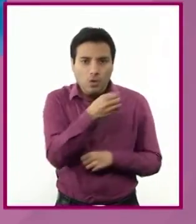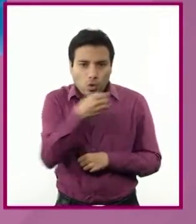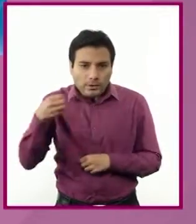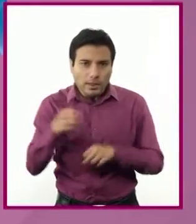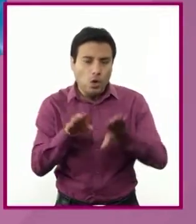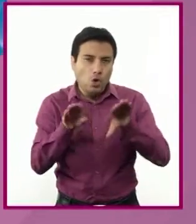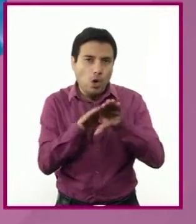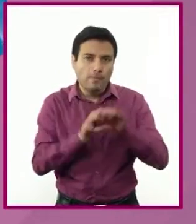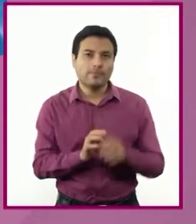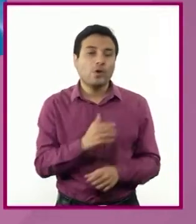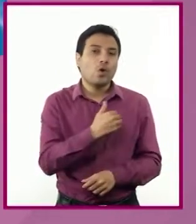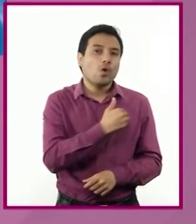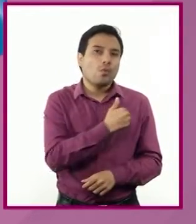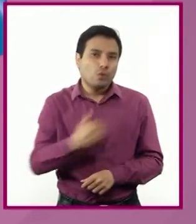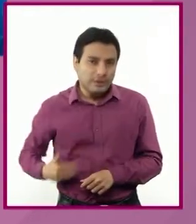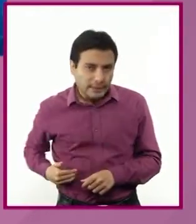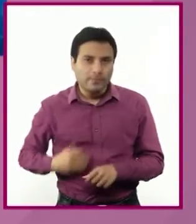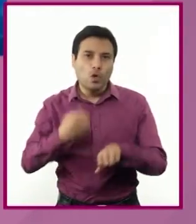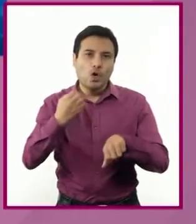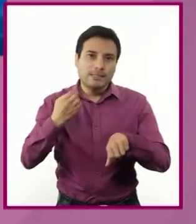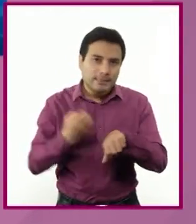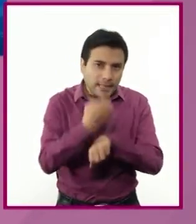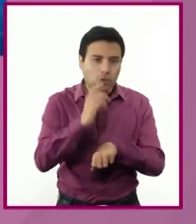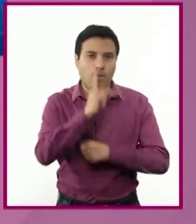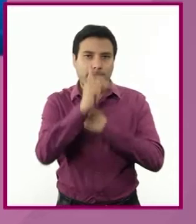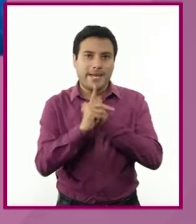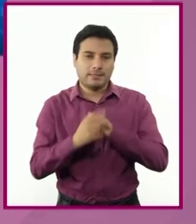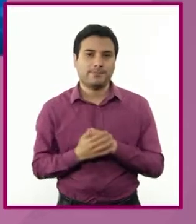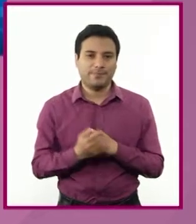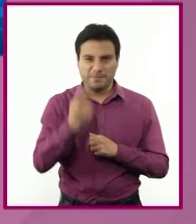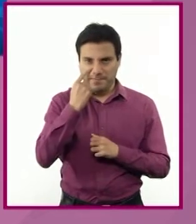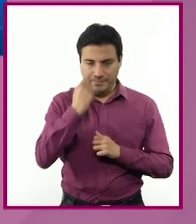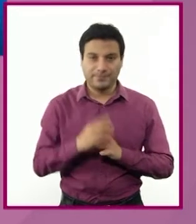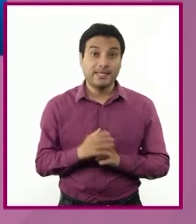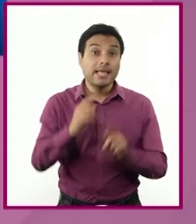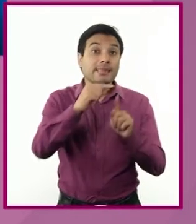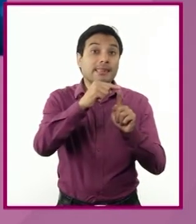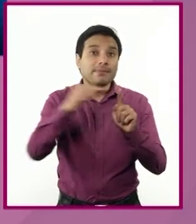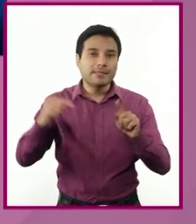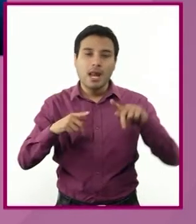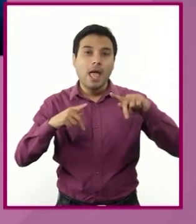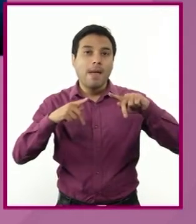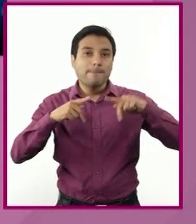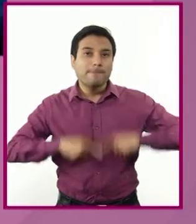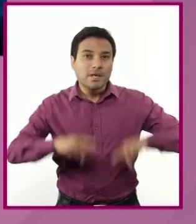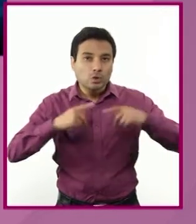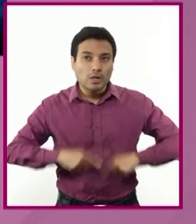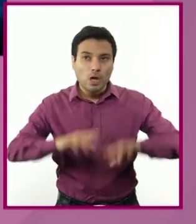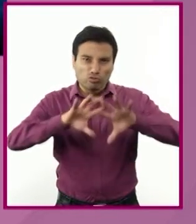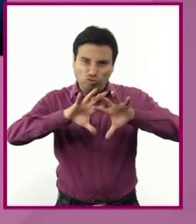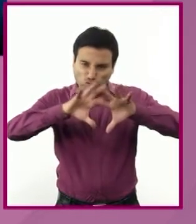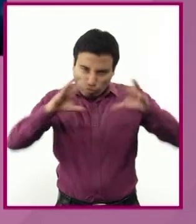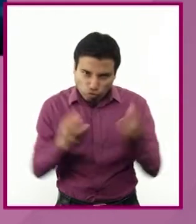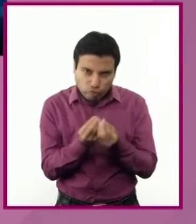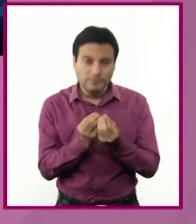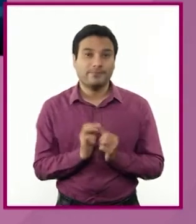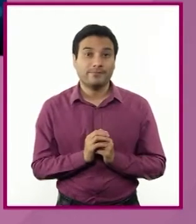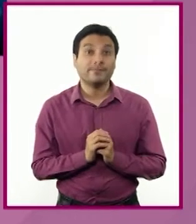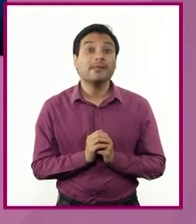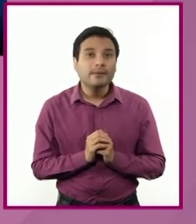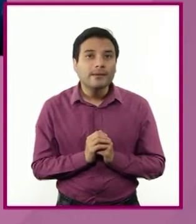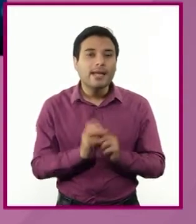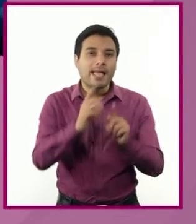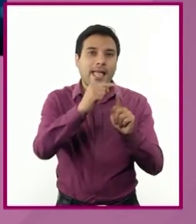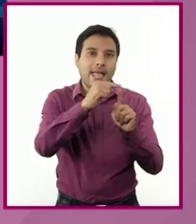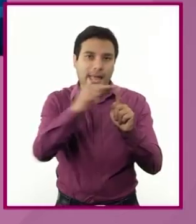sea este municipio, entidad o país. Se obtiene al dividir el número de habitantes, población absoluta, entre la superficie